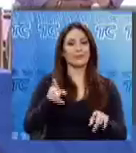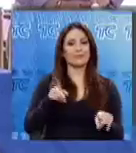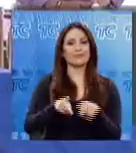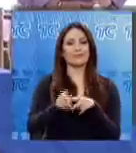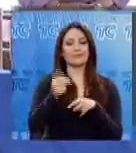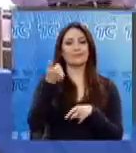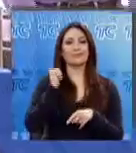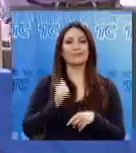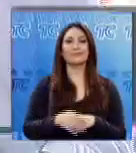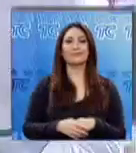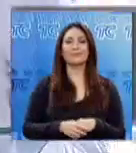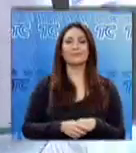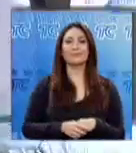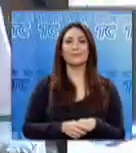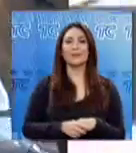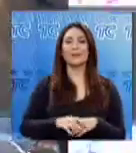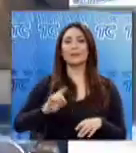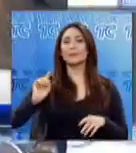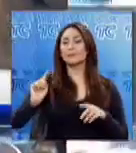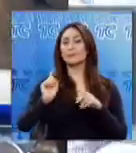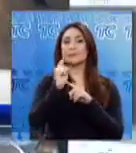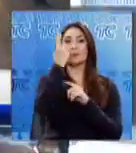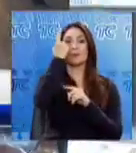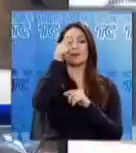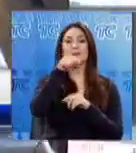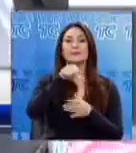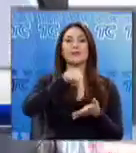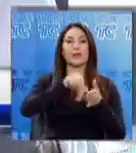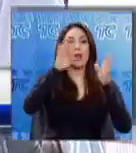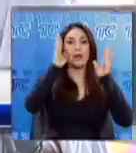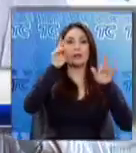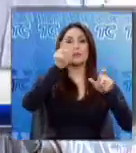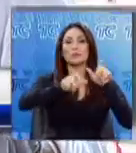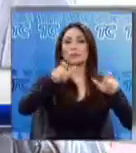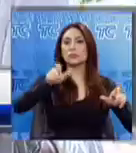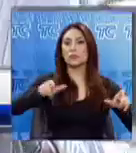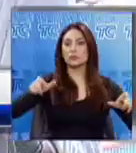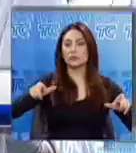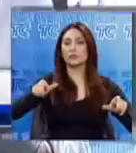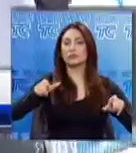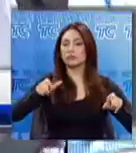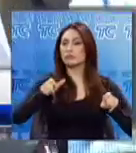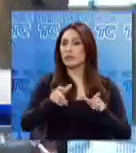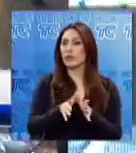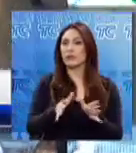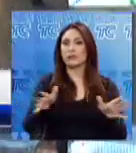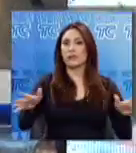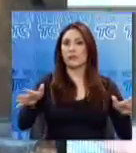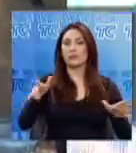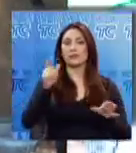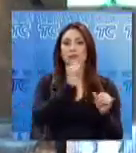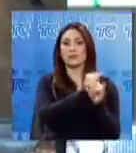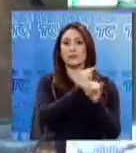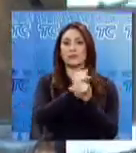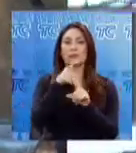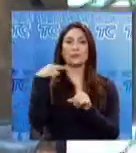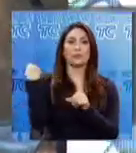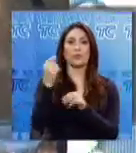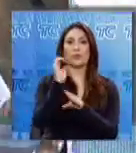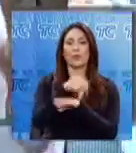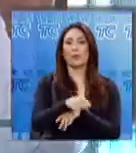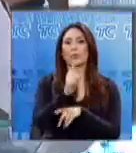estructura. Es el primer centro de atención ciudadana estandarizado que hacemos en todo el